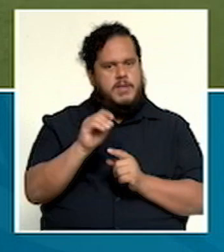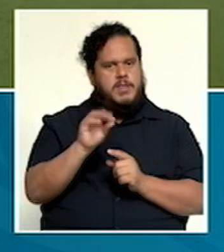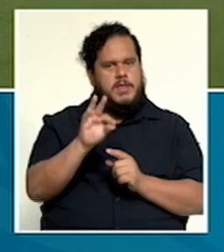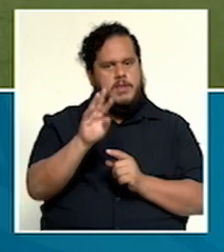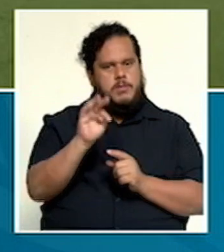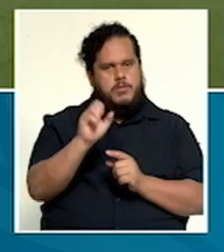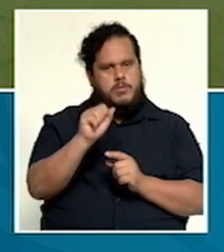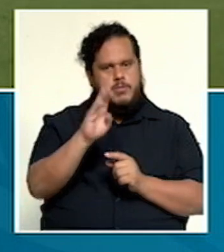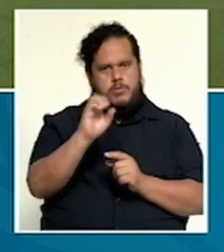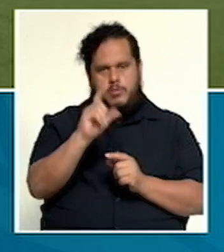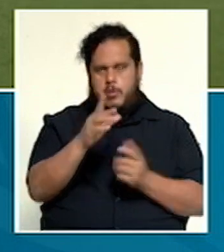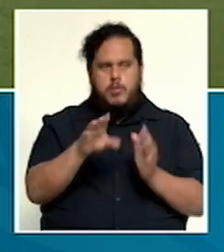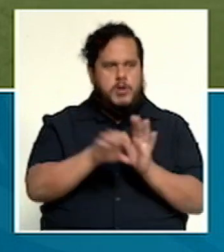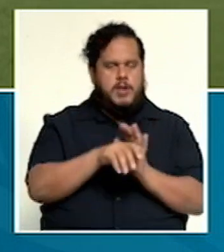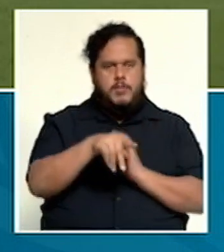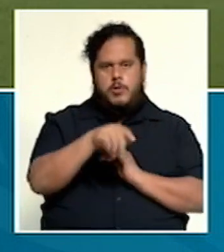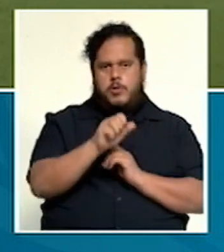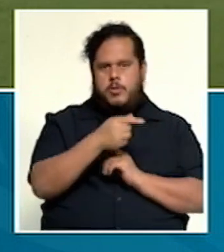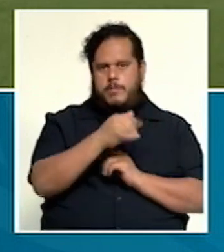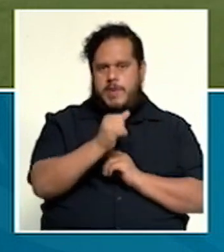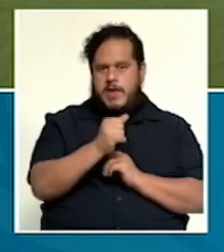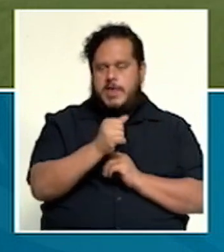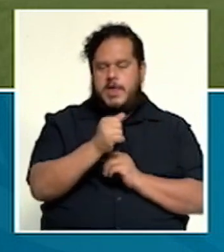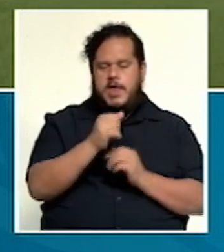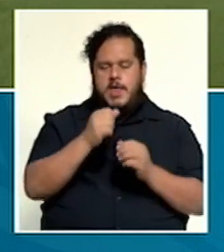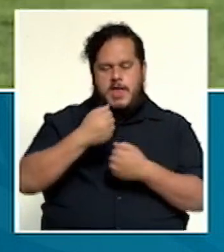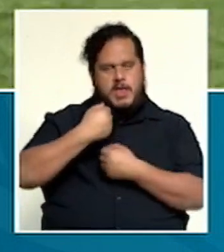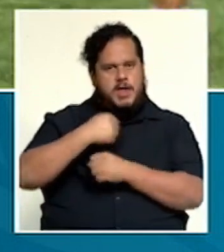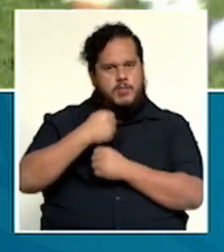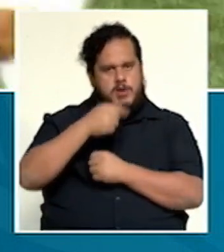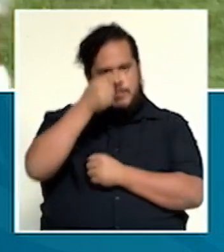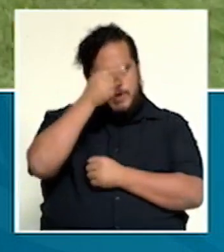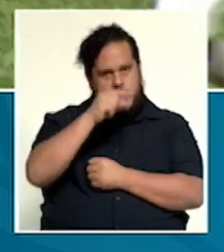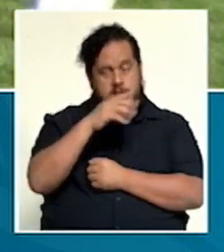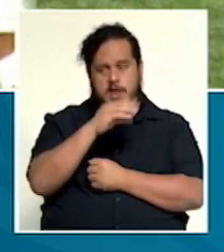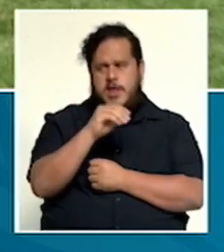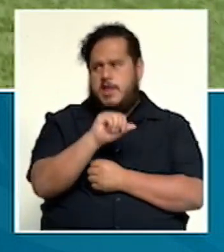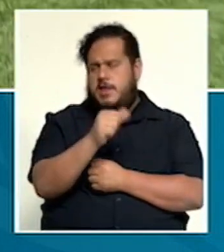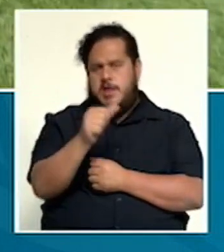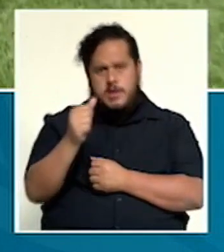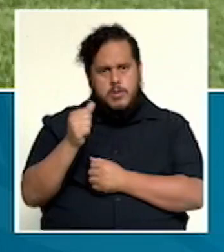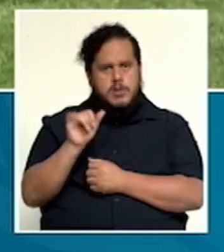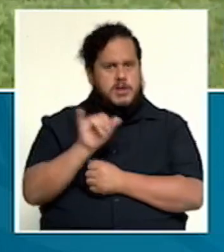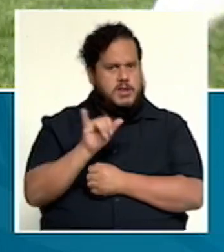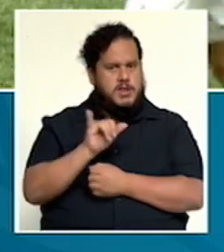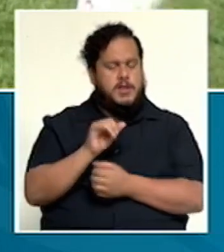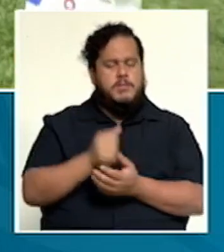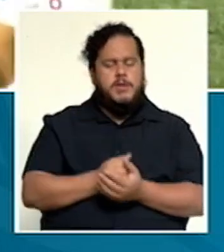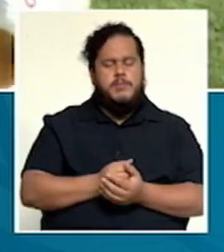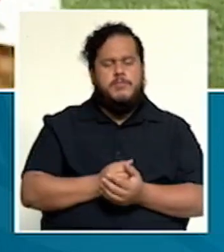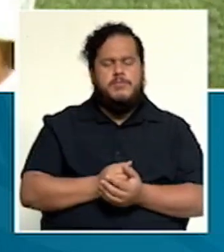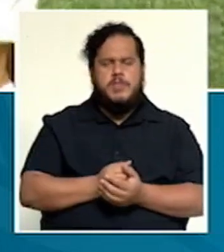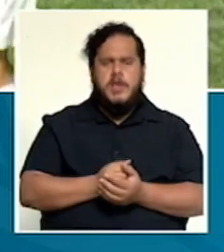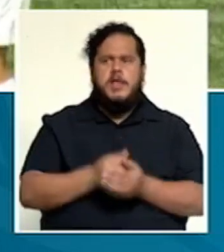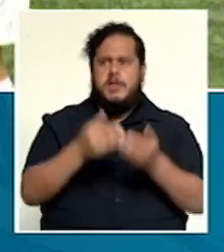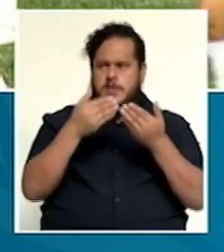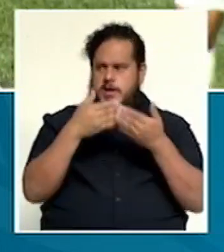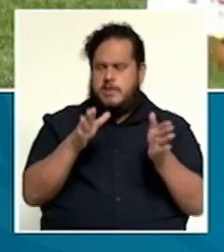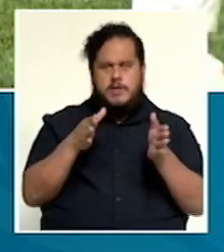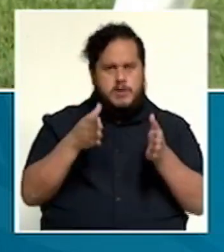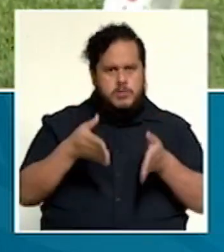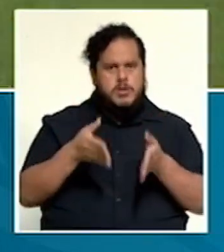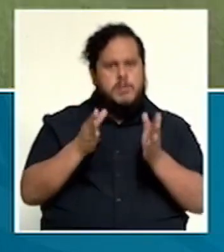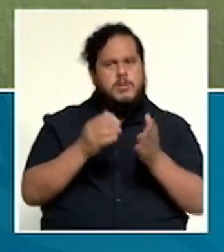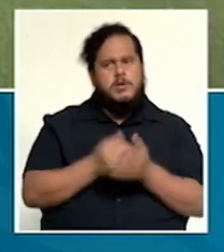Guillén en el Municipal Grecia, y otras también han abierto camino y